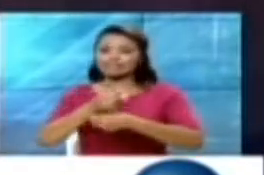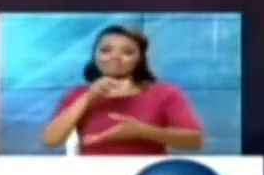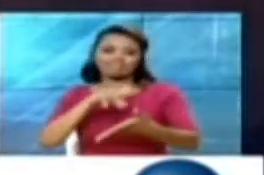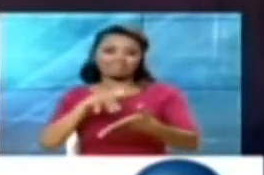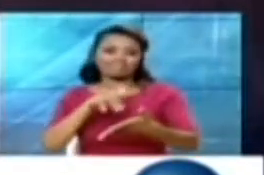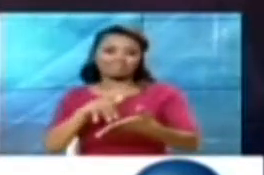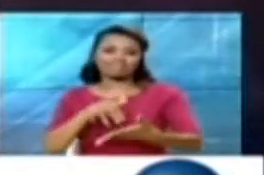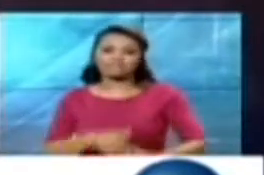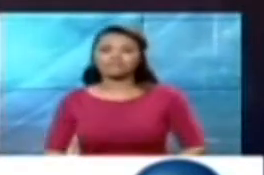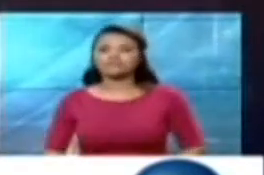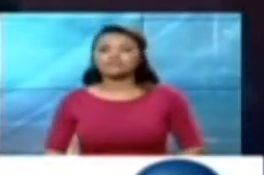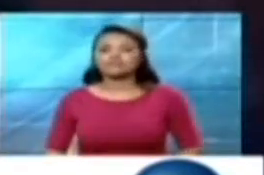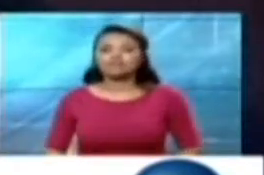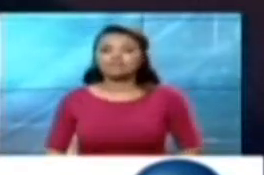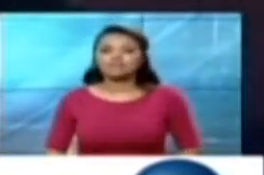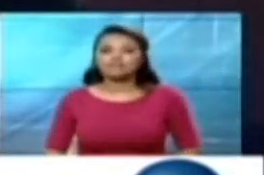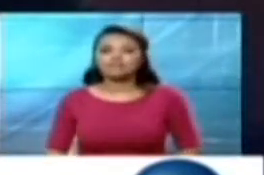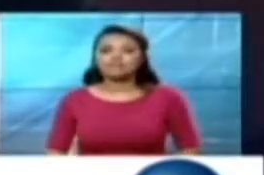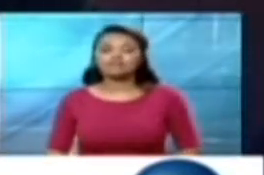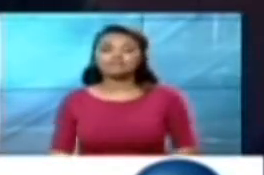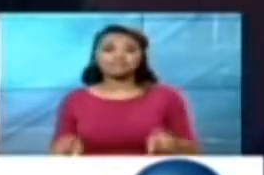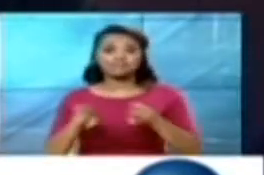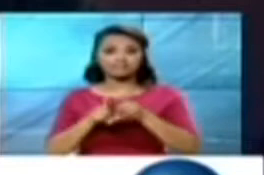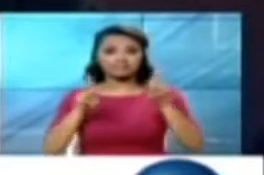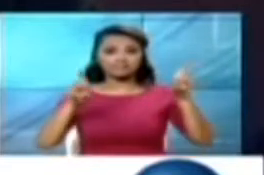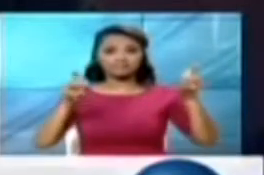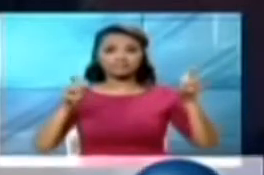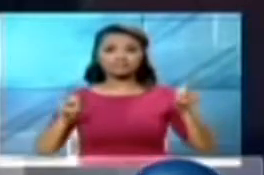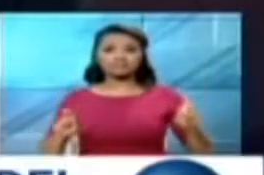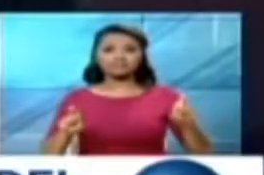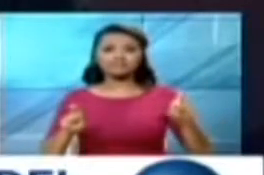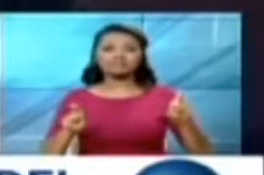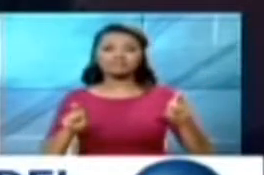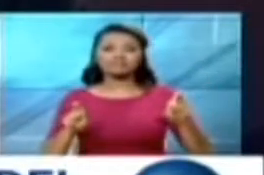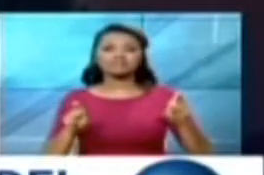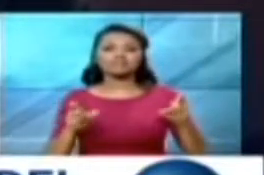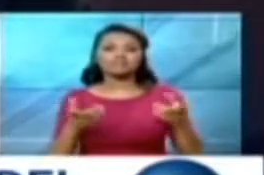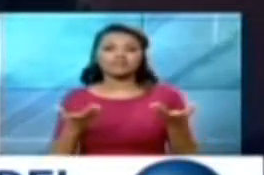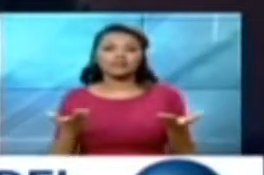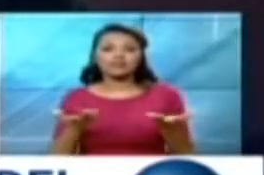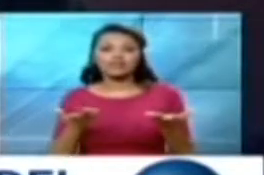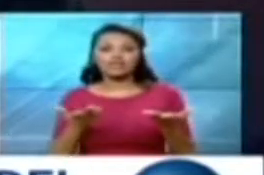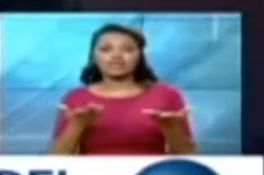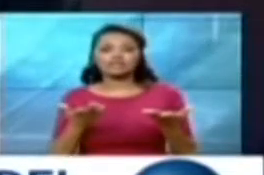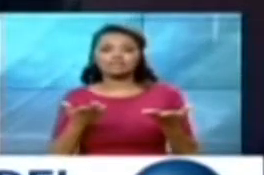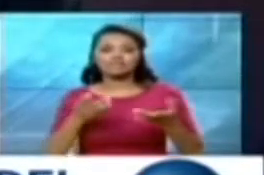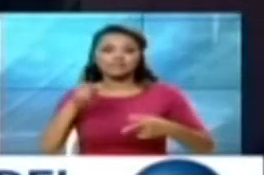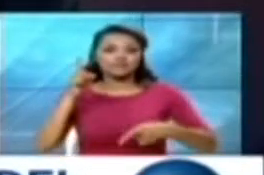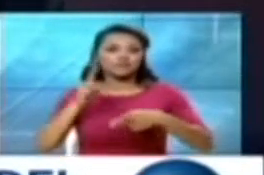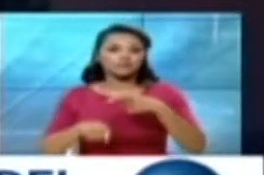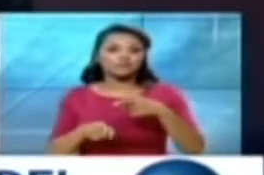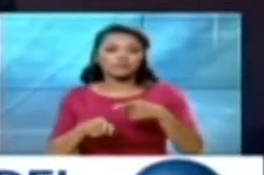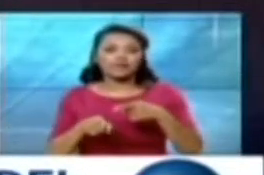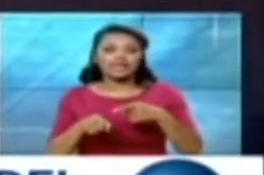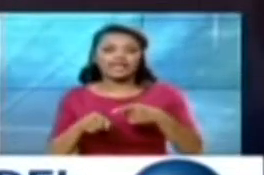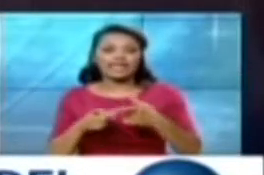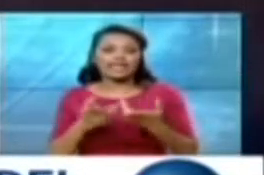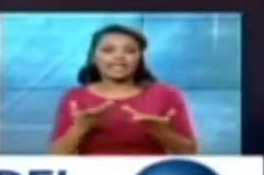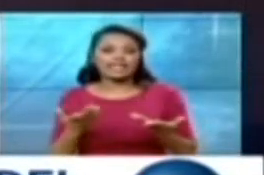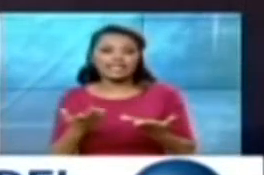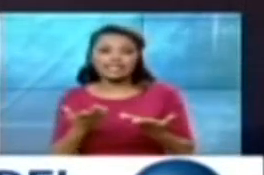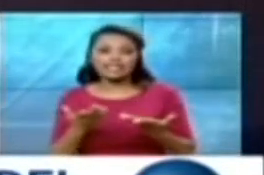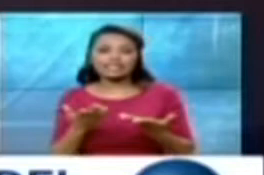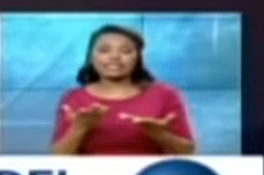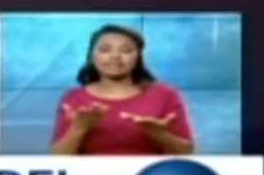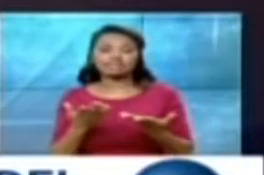estudian. Un sistema que es incapaz de poder contener a